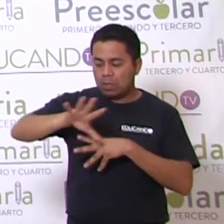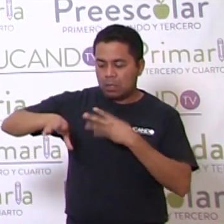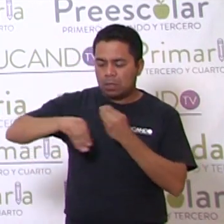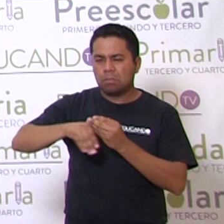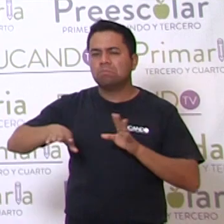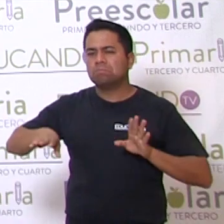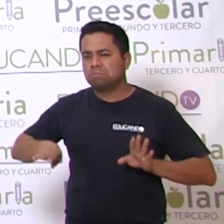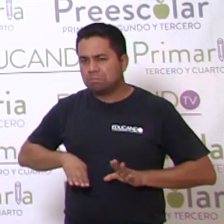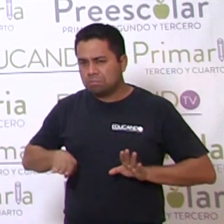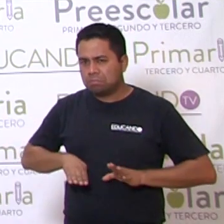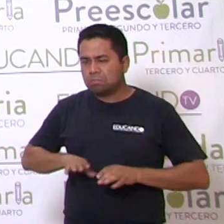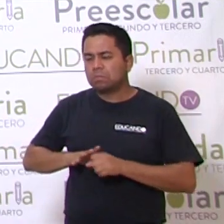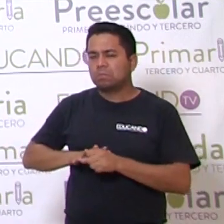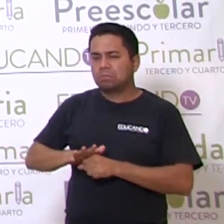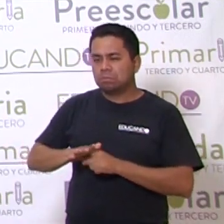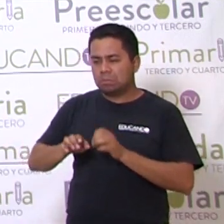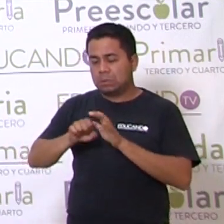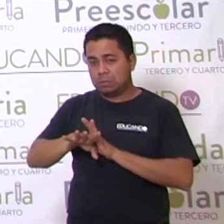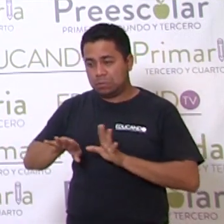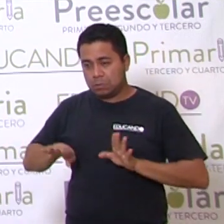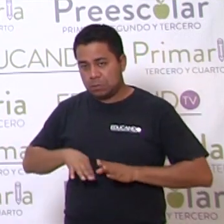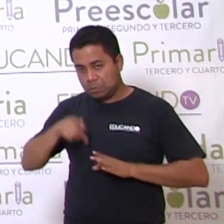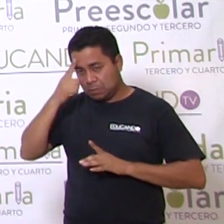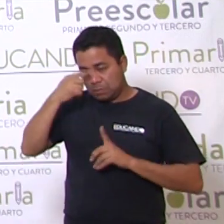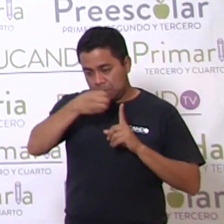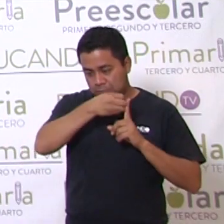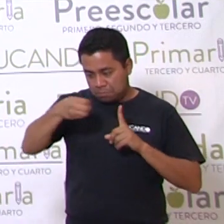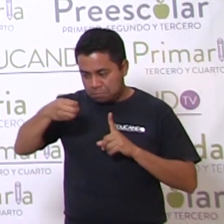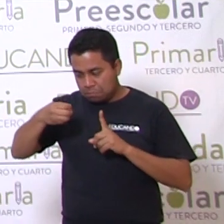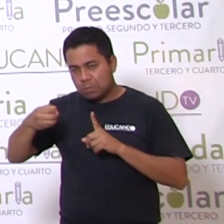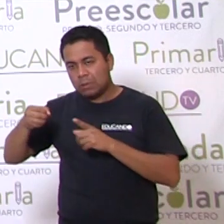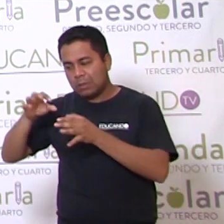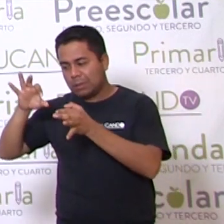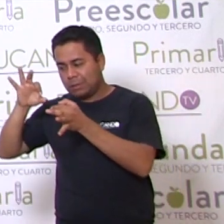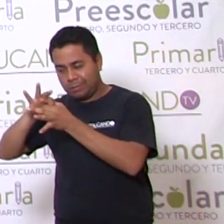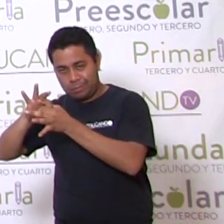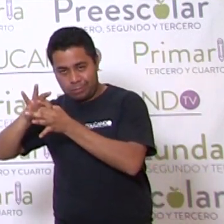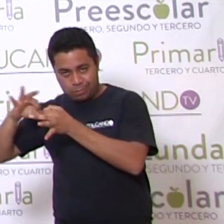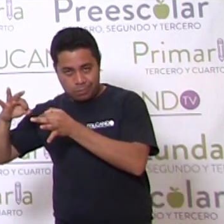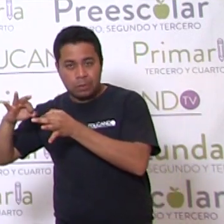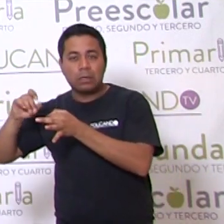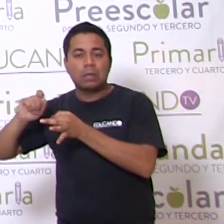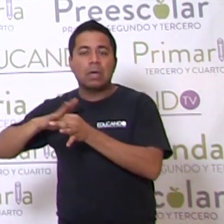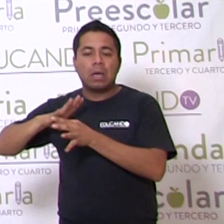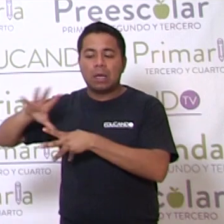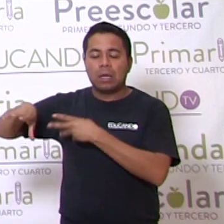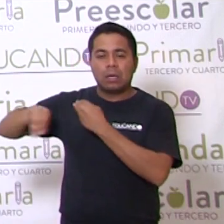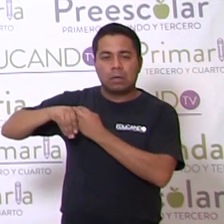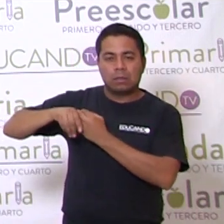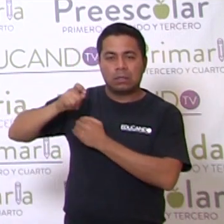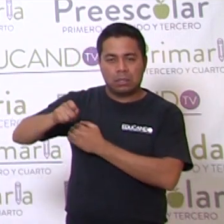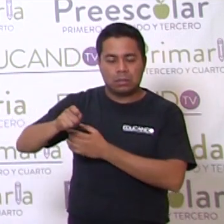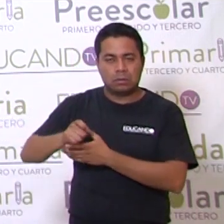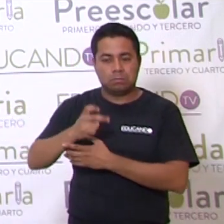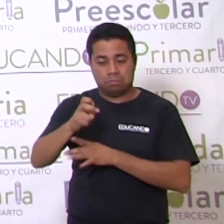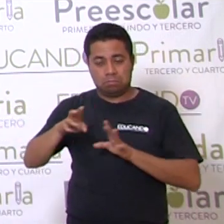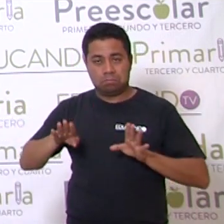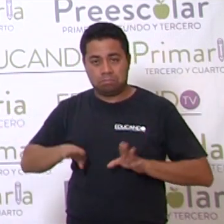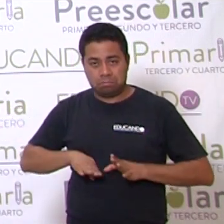atributo. Bien, el atributo de la oración. Bien, y este atributo